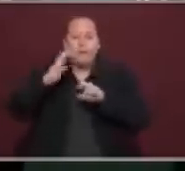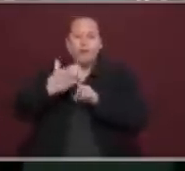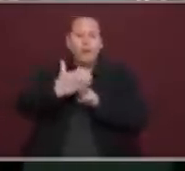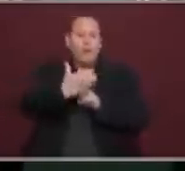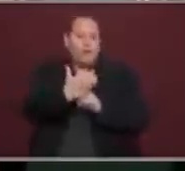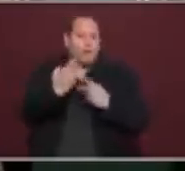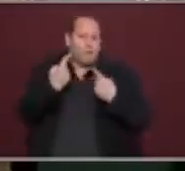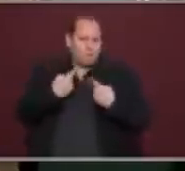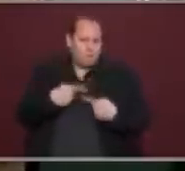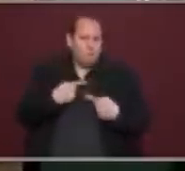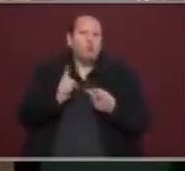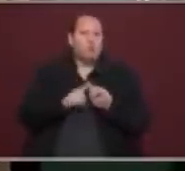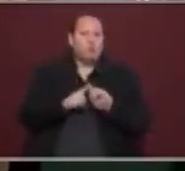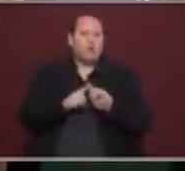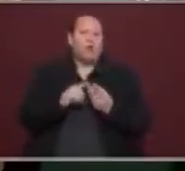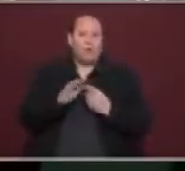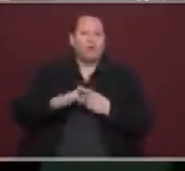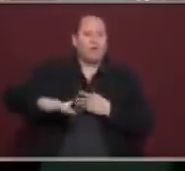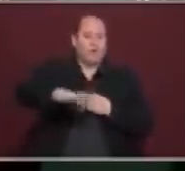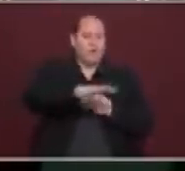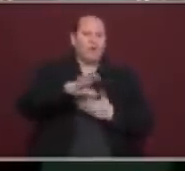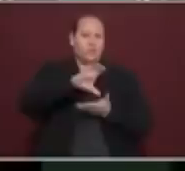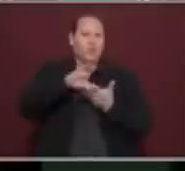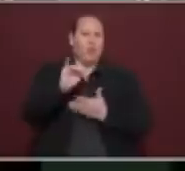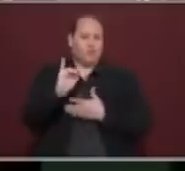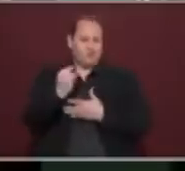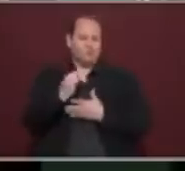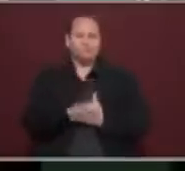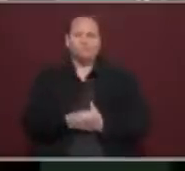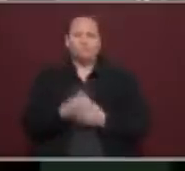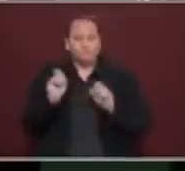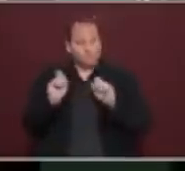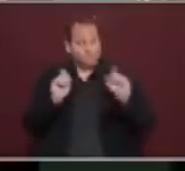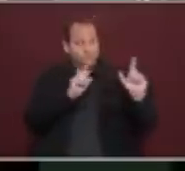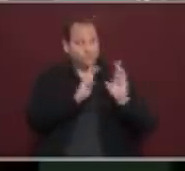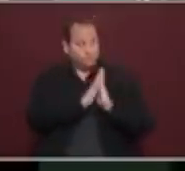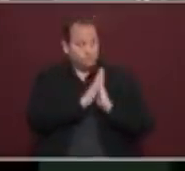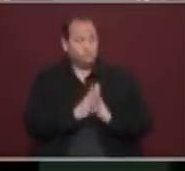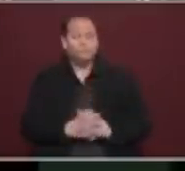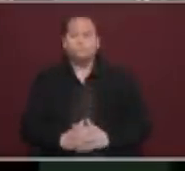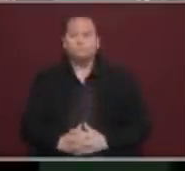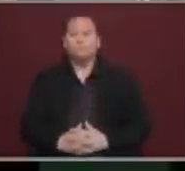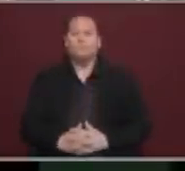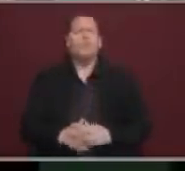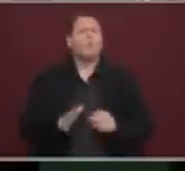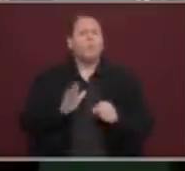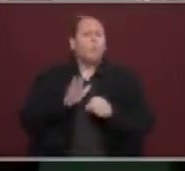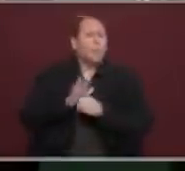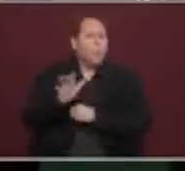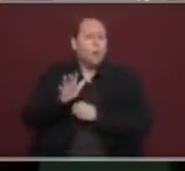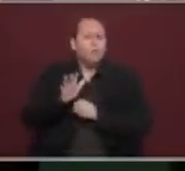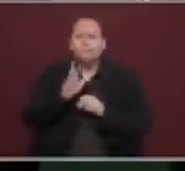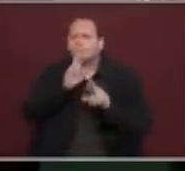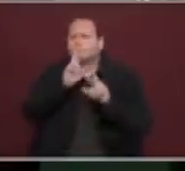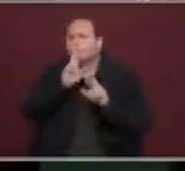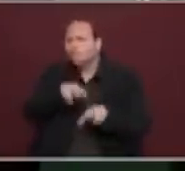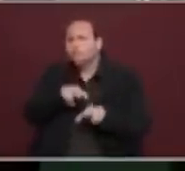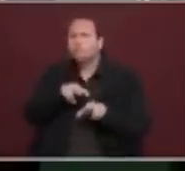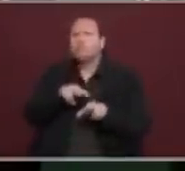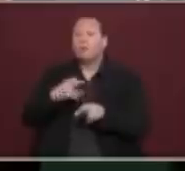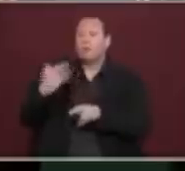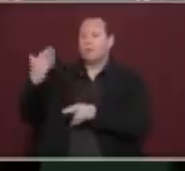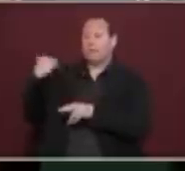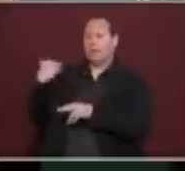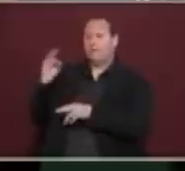en tijuana el que sigue por favor cuáles han sido los resultados a partir del